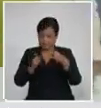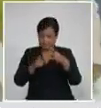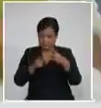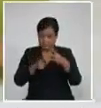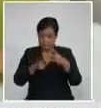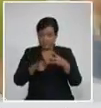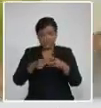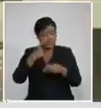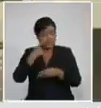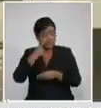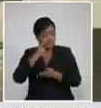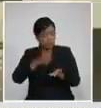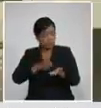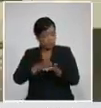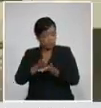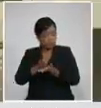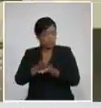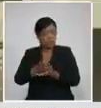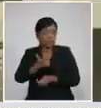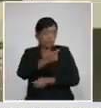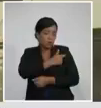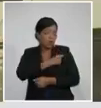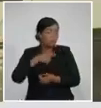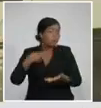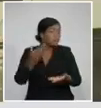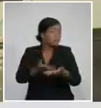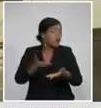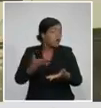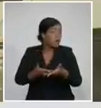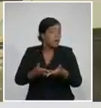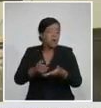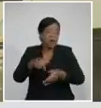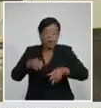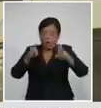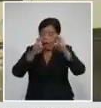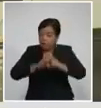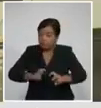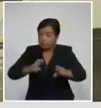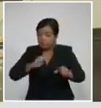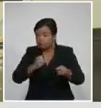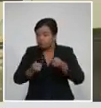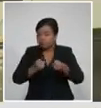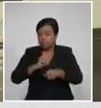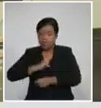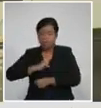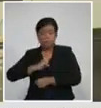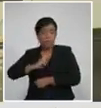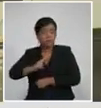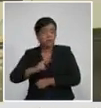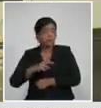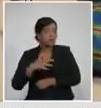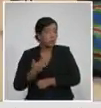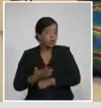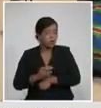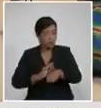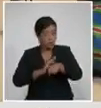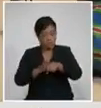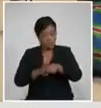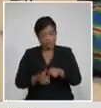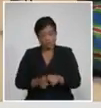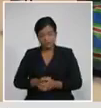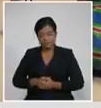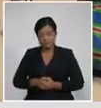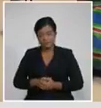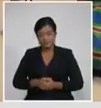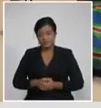un candidato vacunal que como tal continúa en estudio para conocer su respuesta definitiva ante el SARS-CoV-2. Los